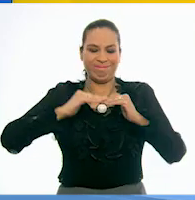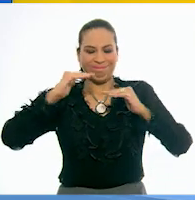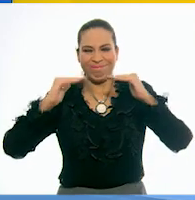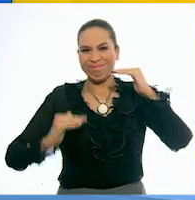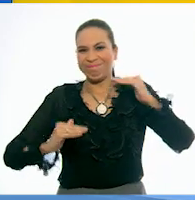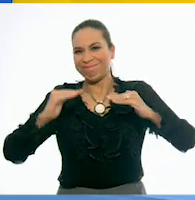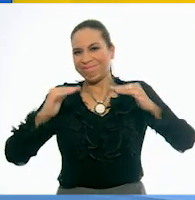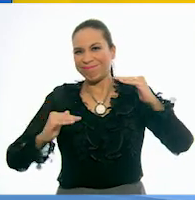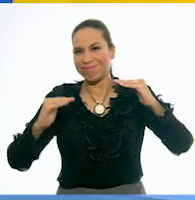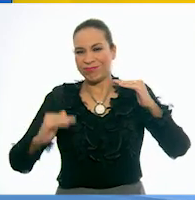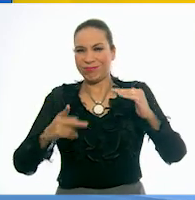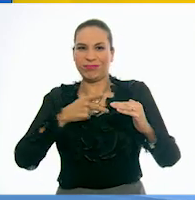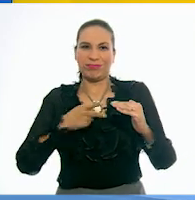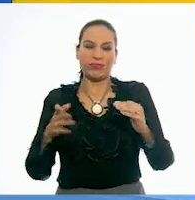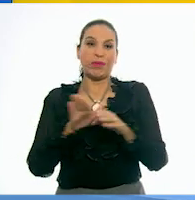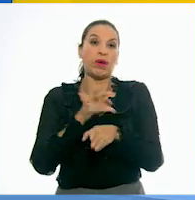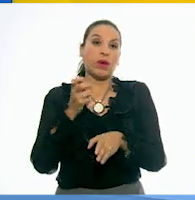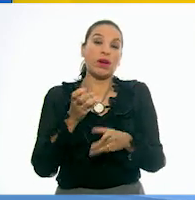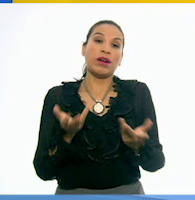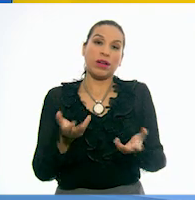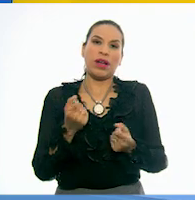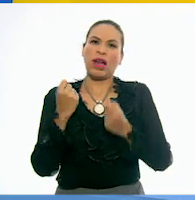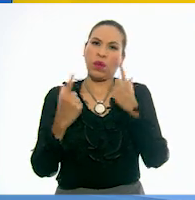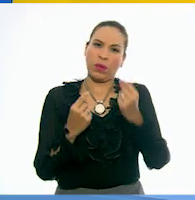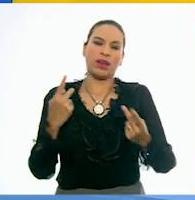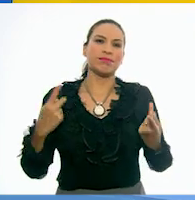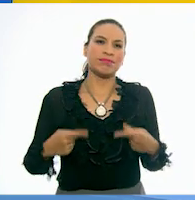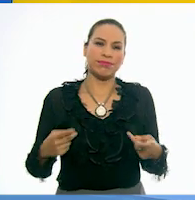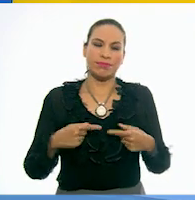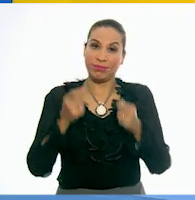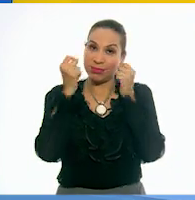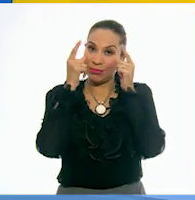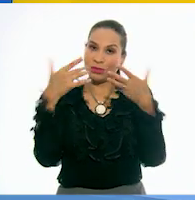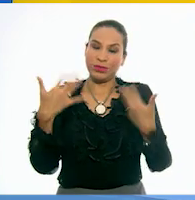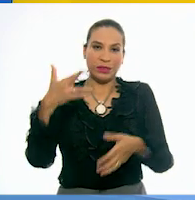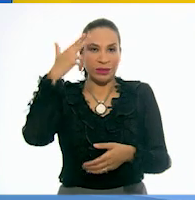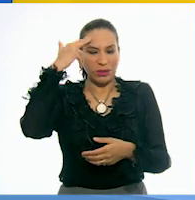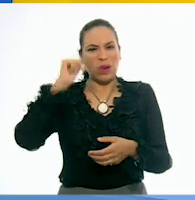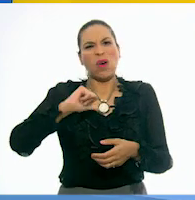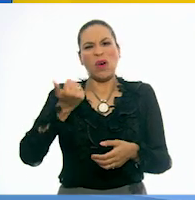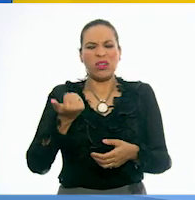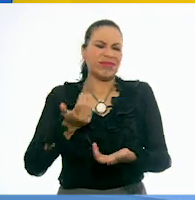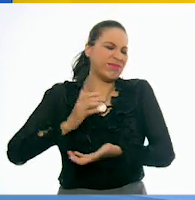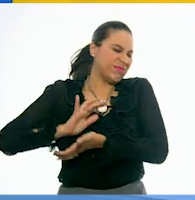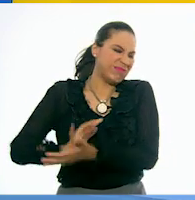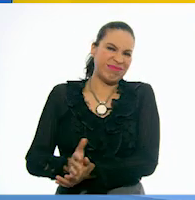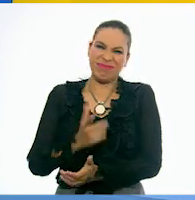y miseria. Por esta razón, algunas personas admiran a Díaz y otras